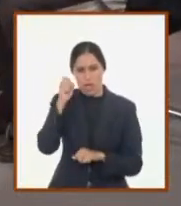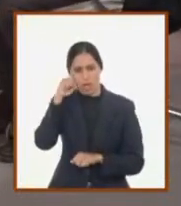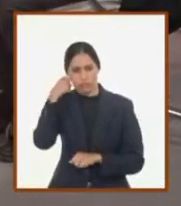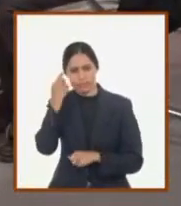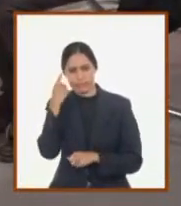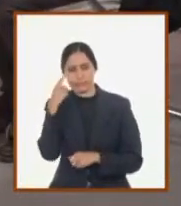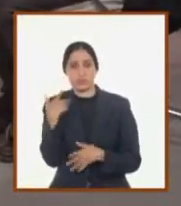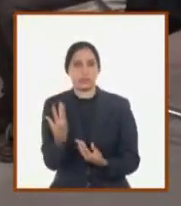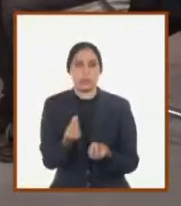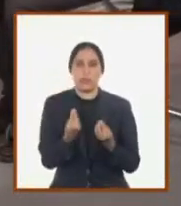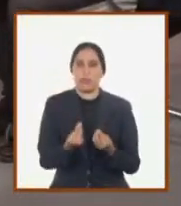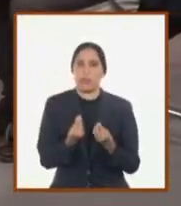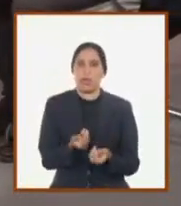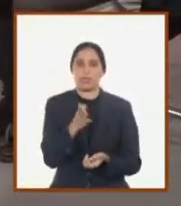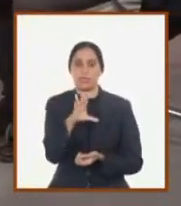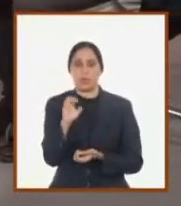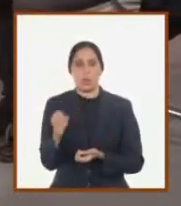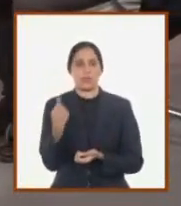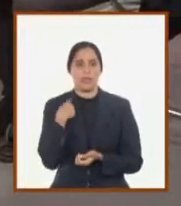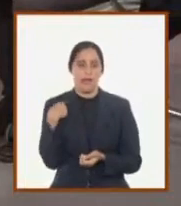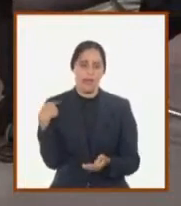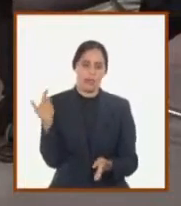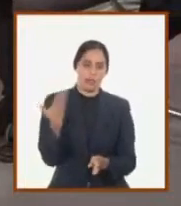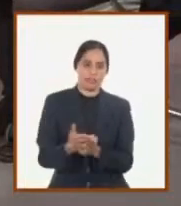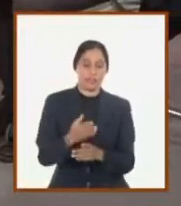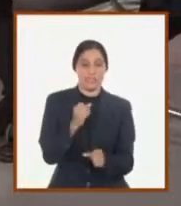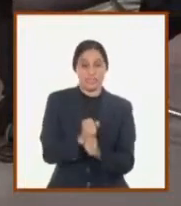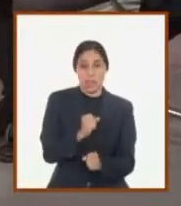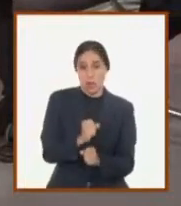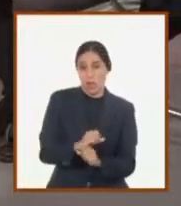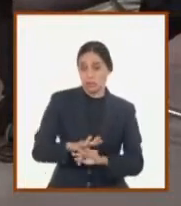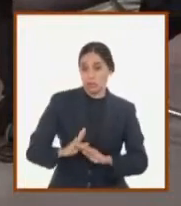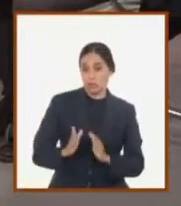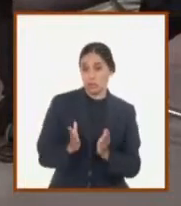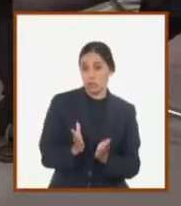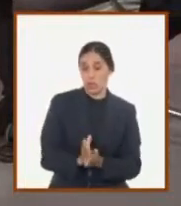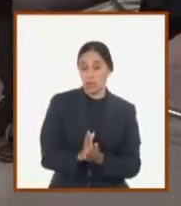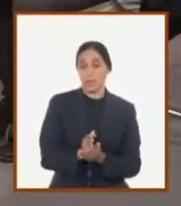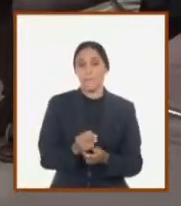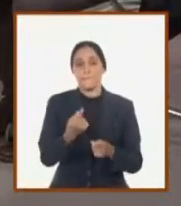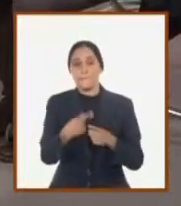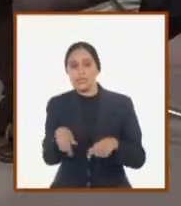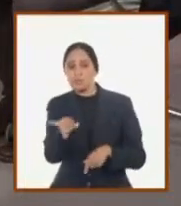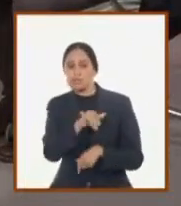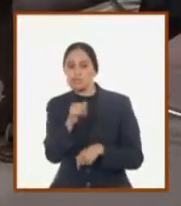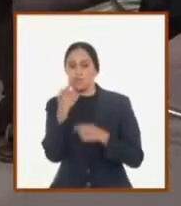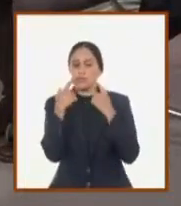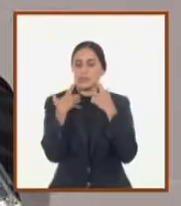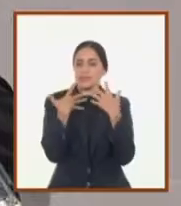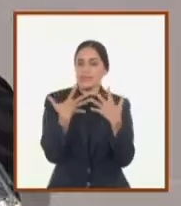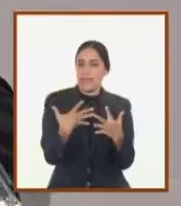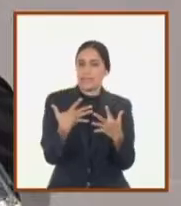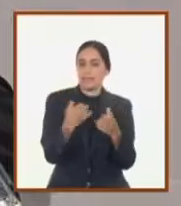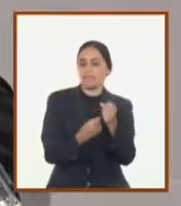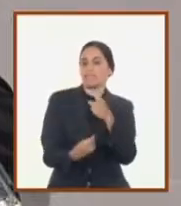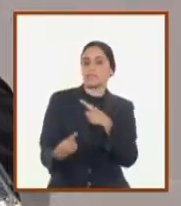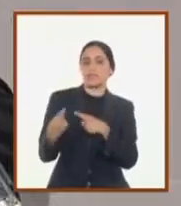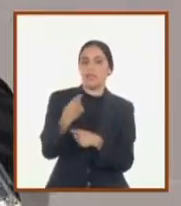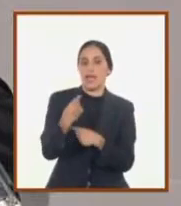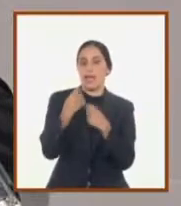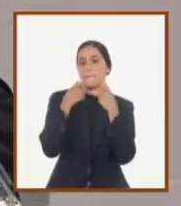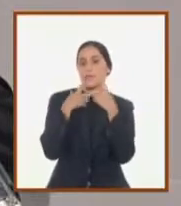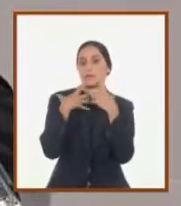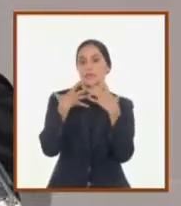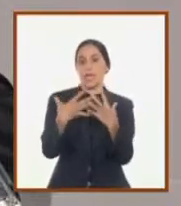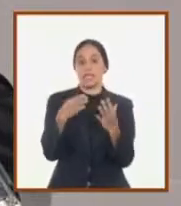libros imagínate 50 años trabajando en este en este giro pero sí podemos hablar de los más emblemáticos es importante